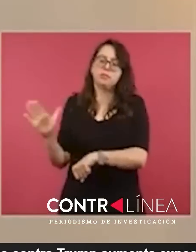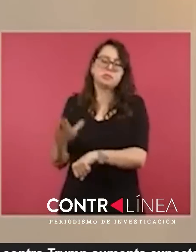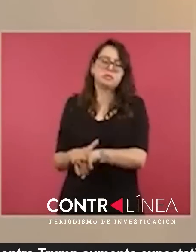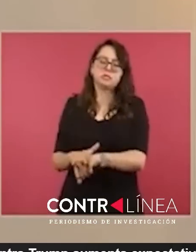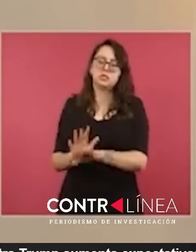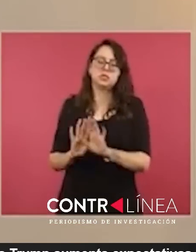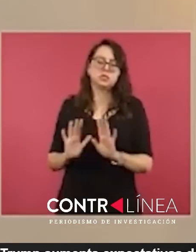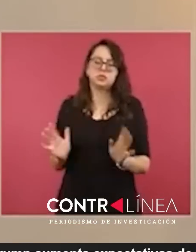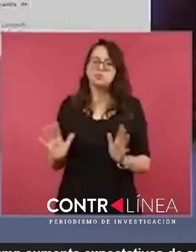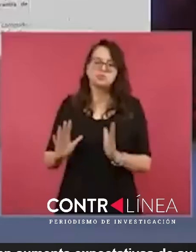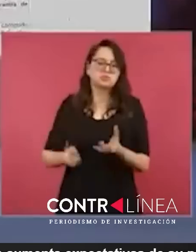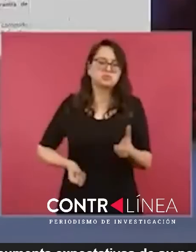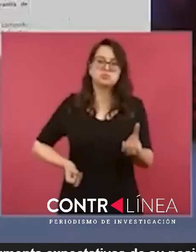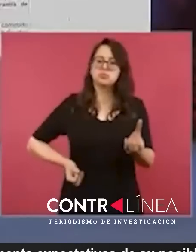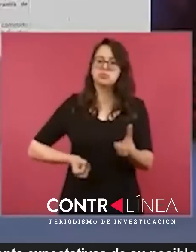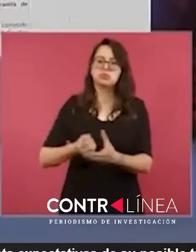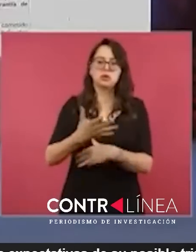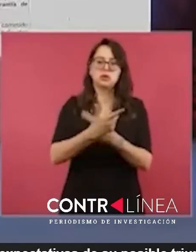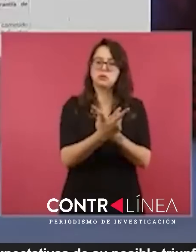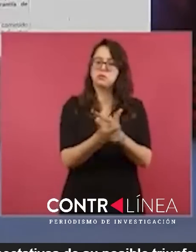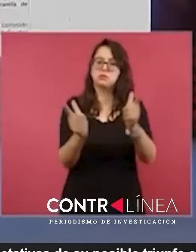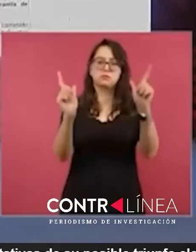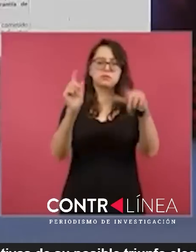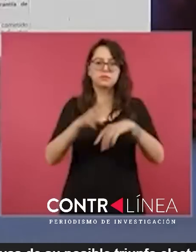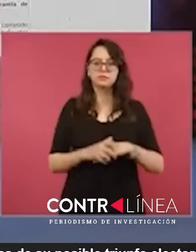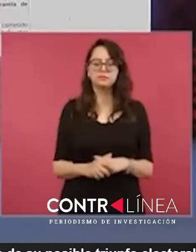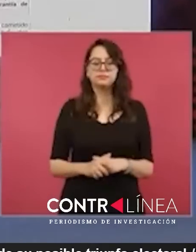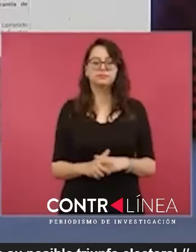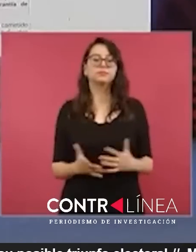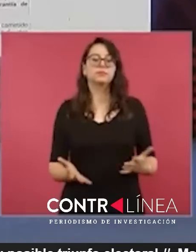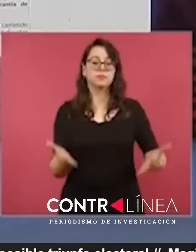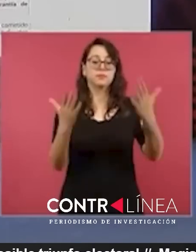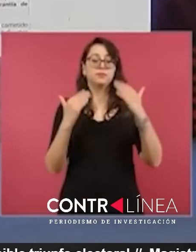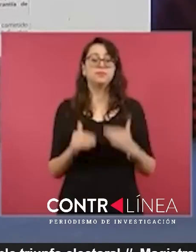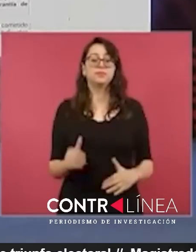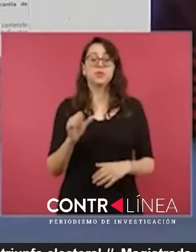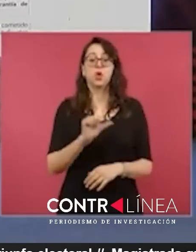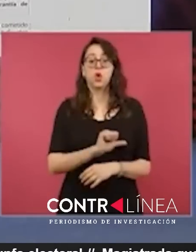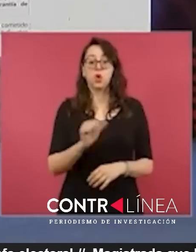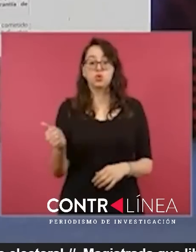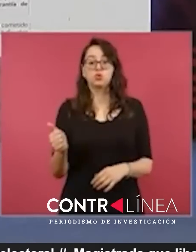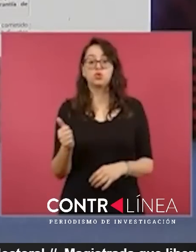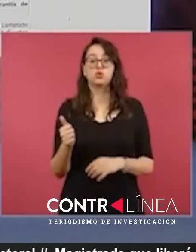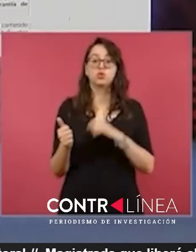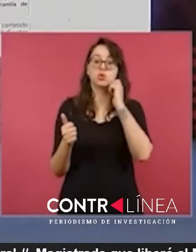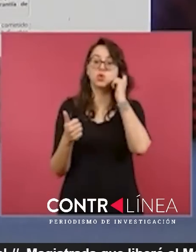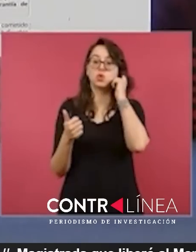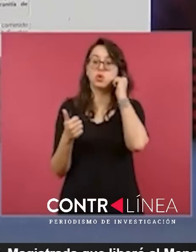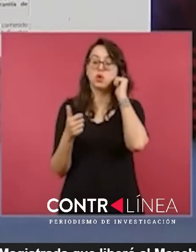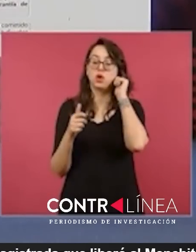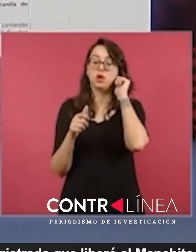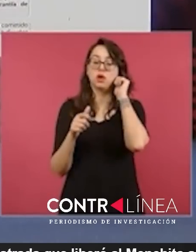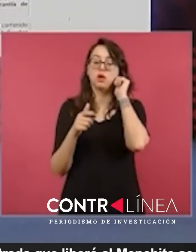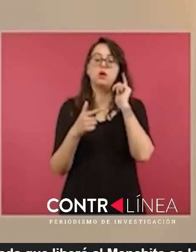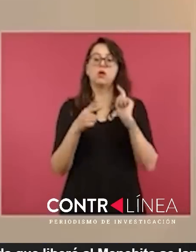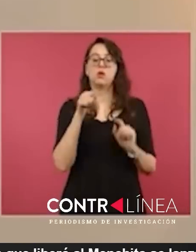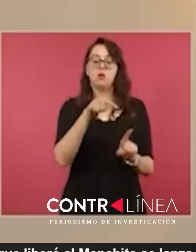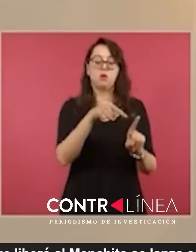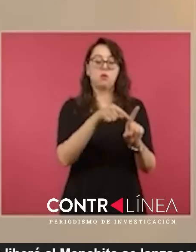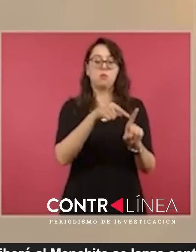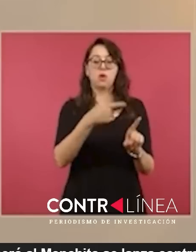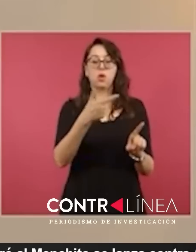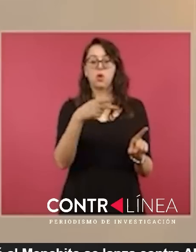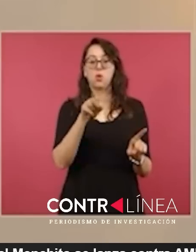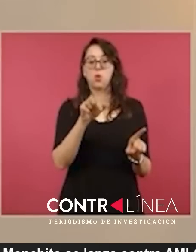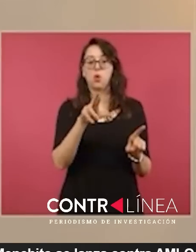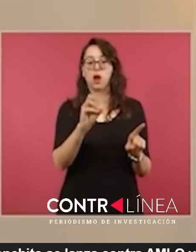un amparo a Héctor N., conocido como el Güero Palma. Aquí el juez Conrado Alcalá Romo,